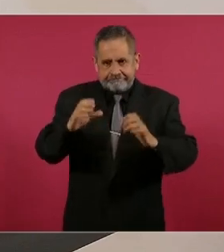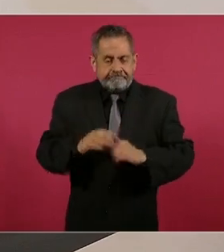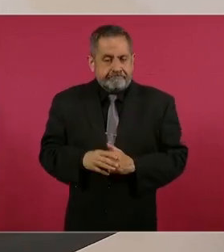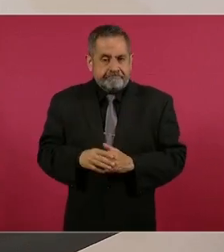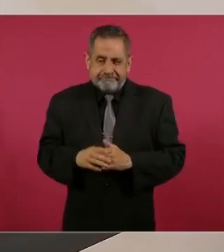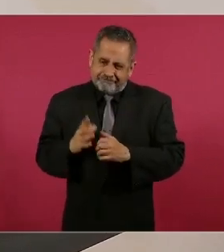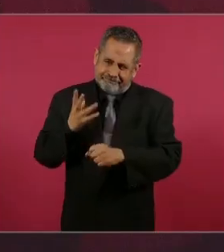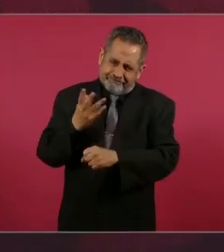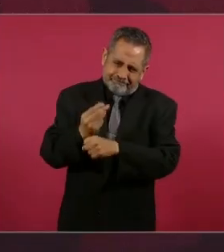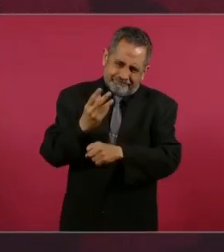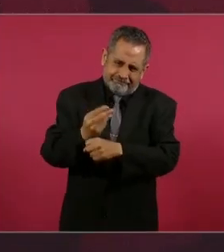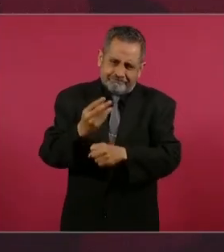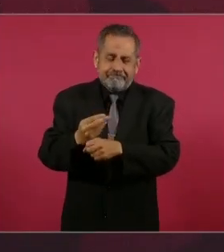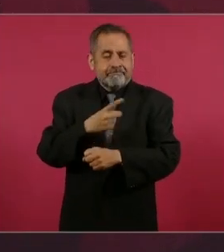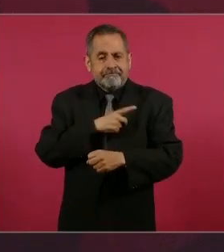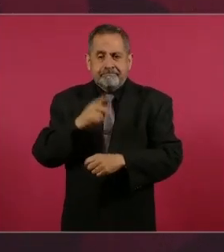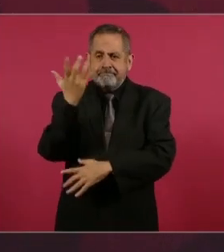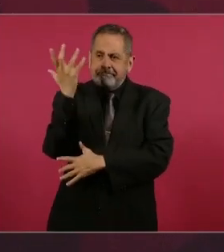reforestar,